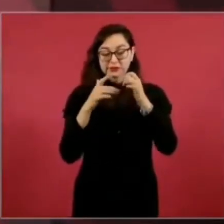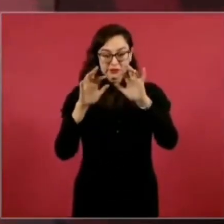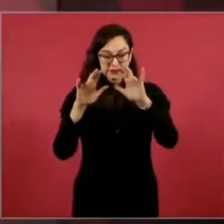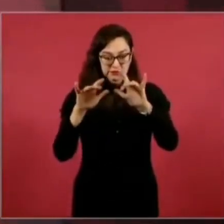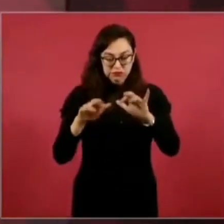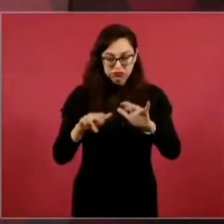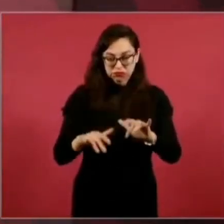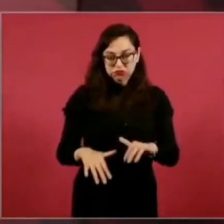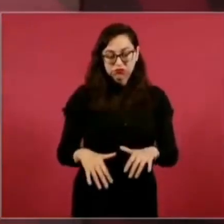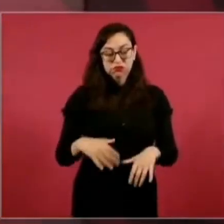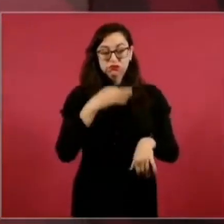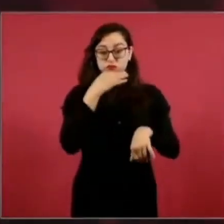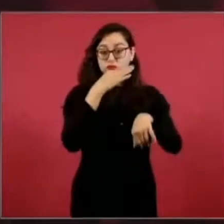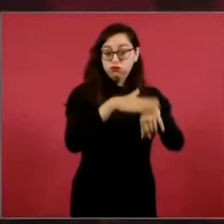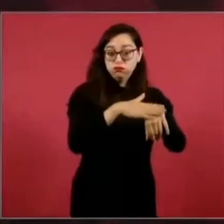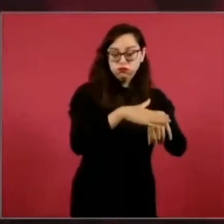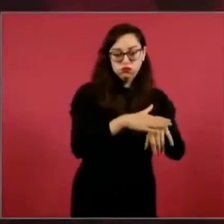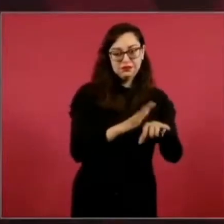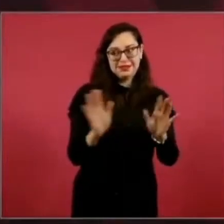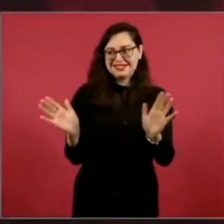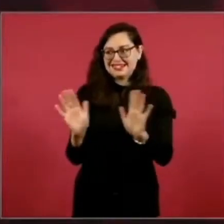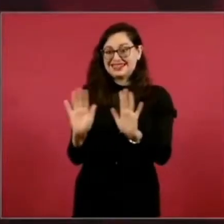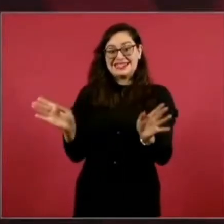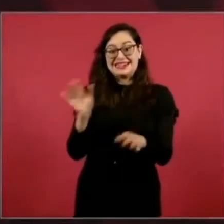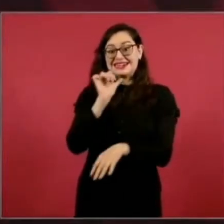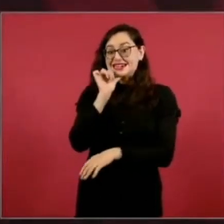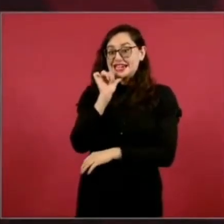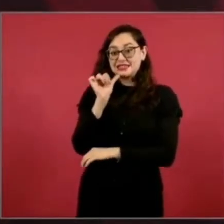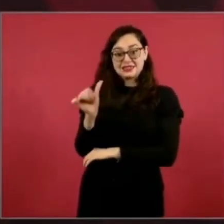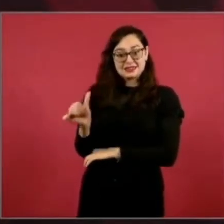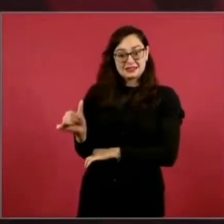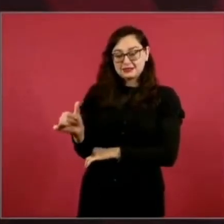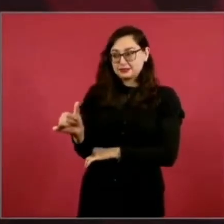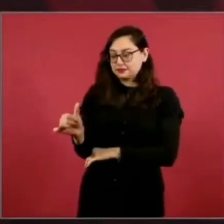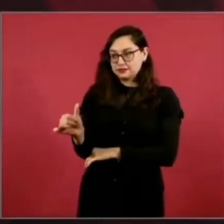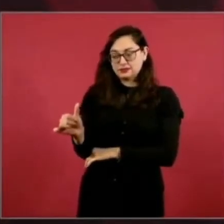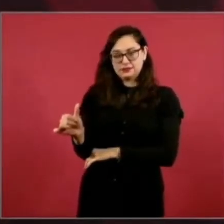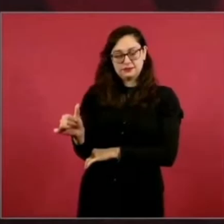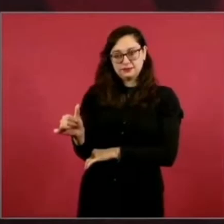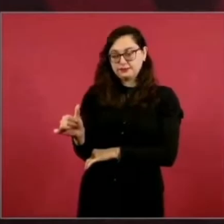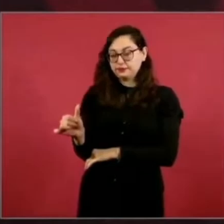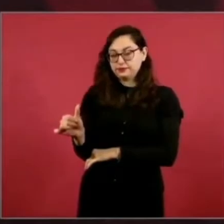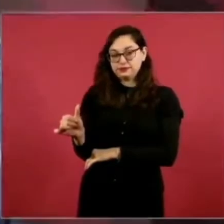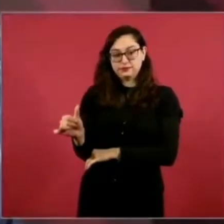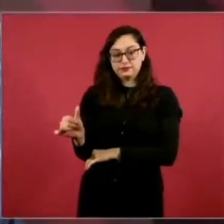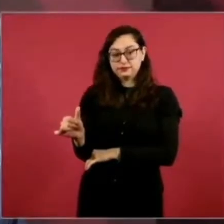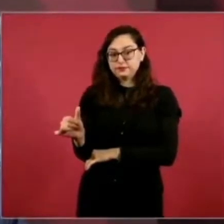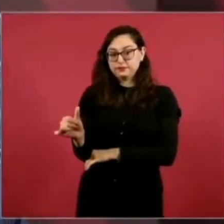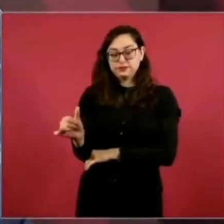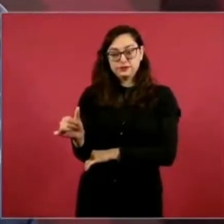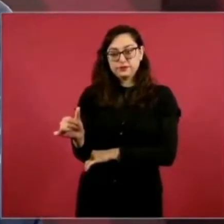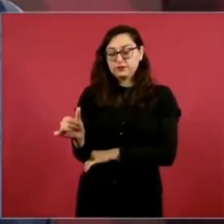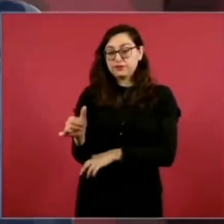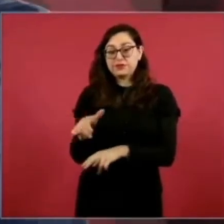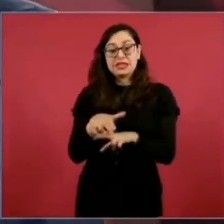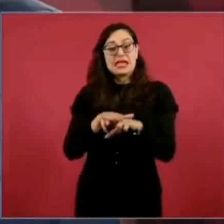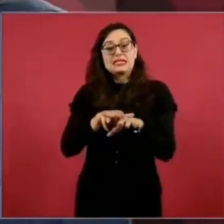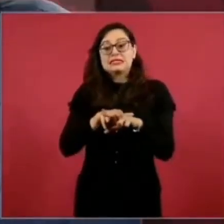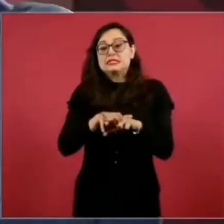este una nota este ni